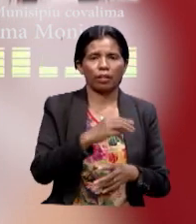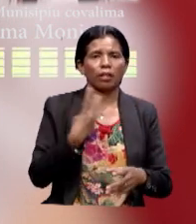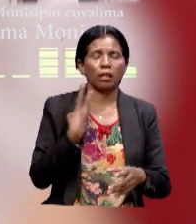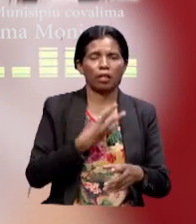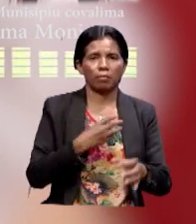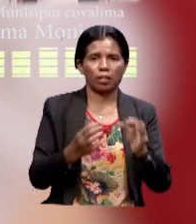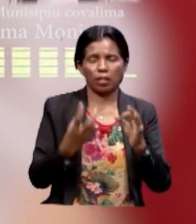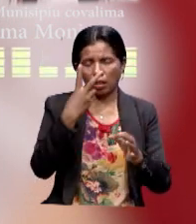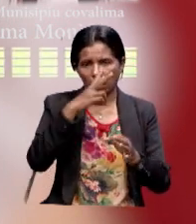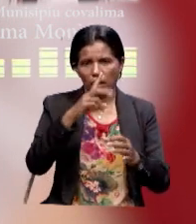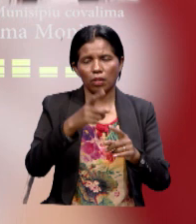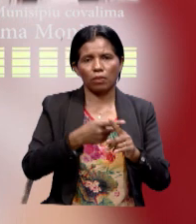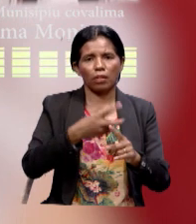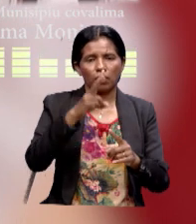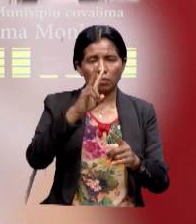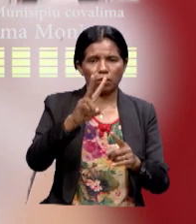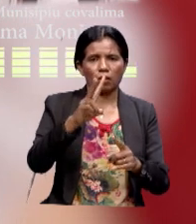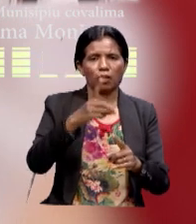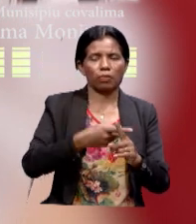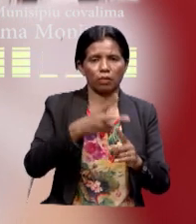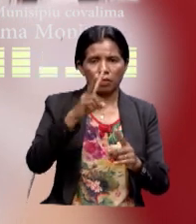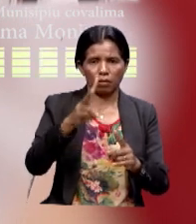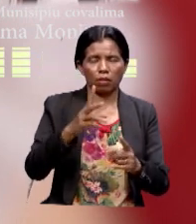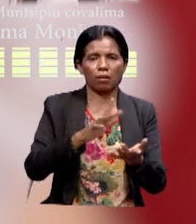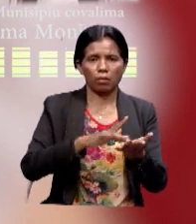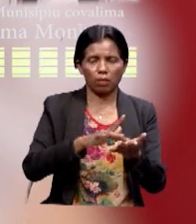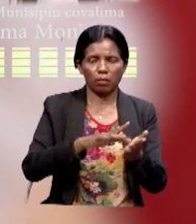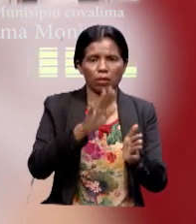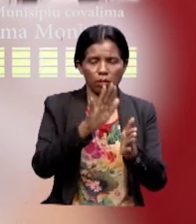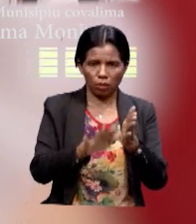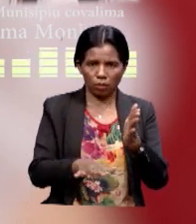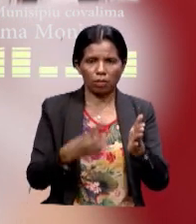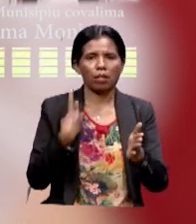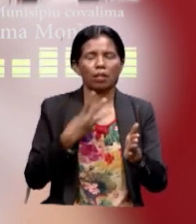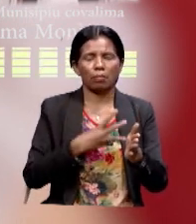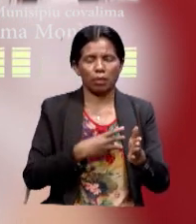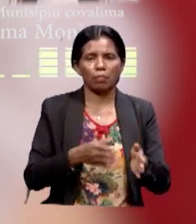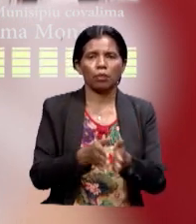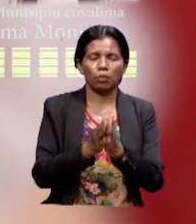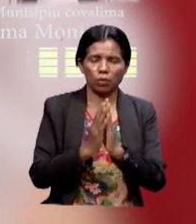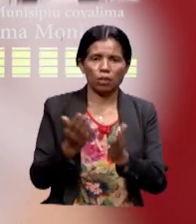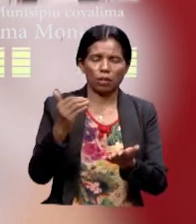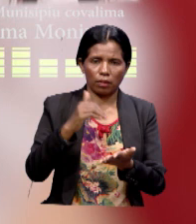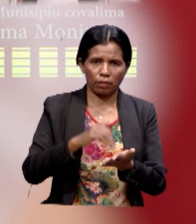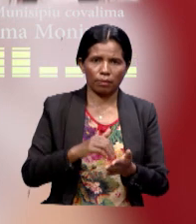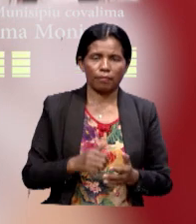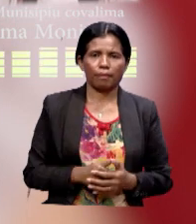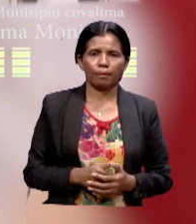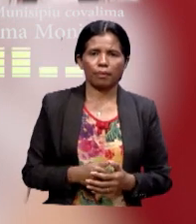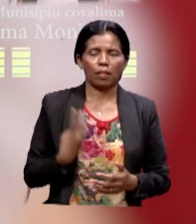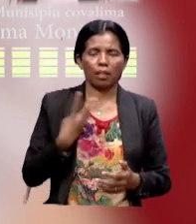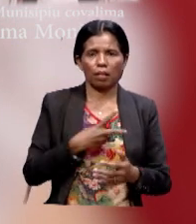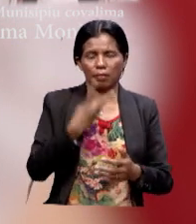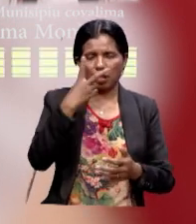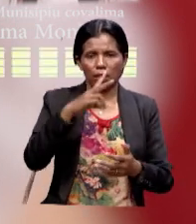hari regular bulan dua ni maka hari katak almoruk nene nusona antau ami kalau tu dia ekstra kalau dia ekstra ni maka an hari